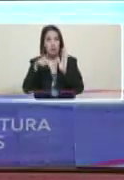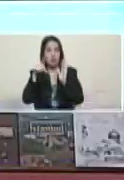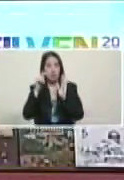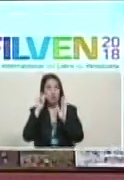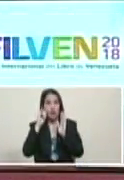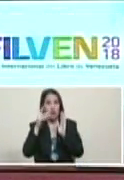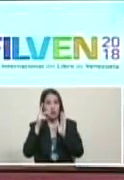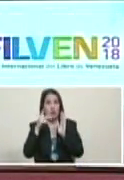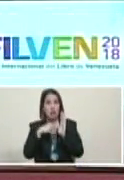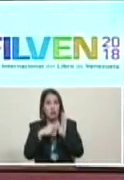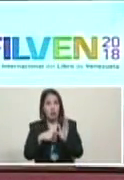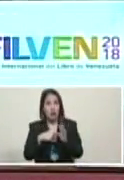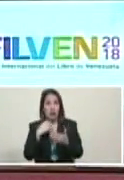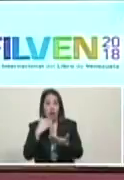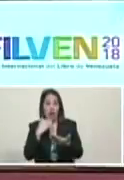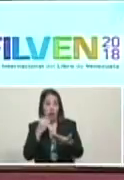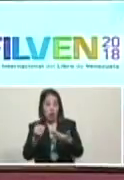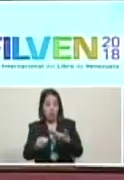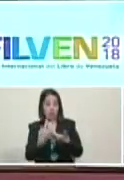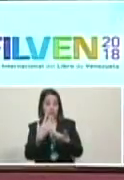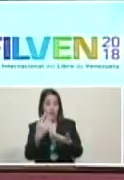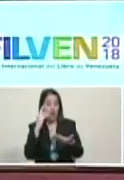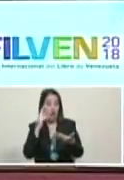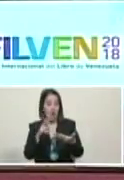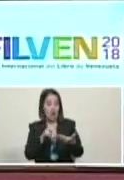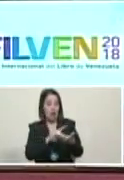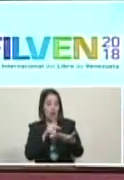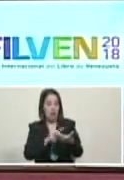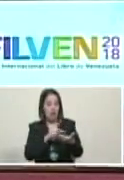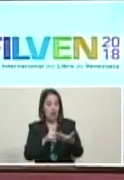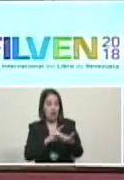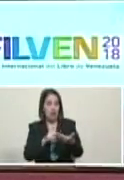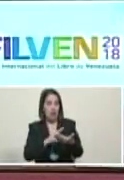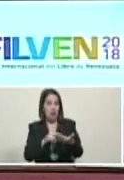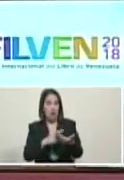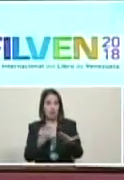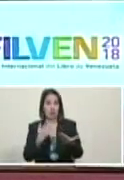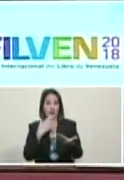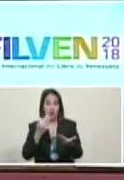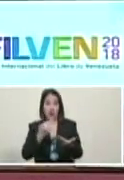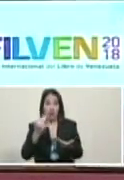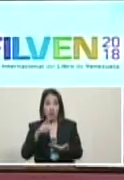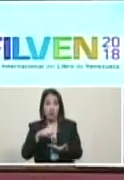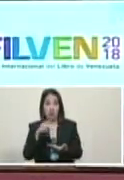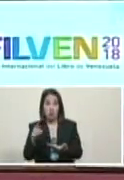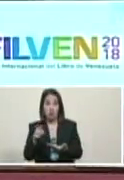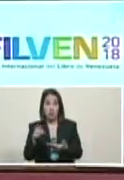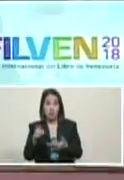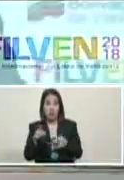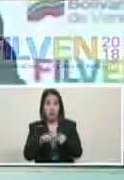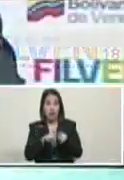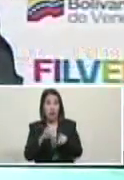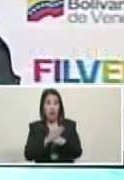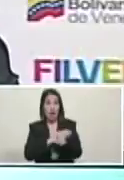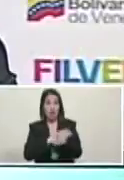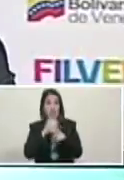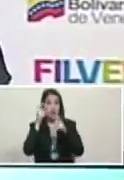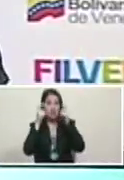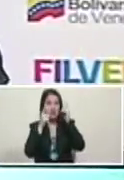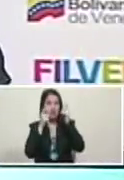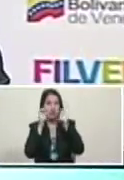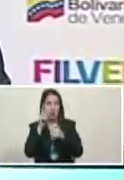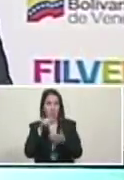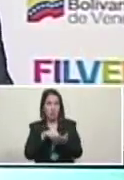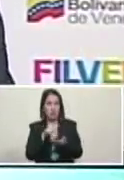le señala que le llegó algo, ¿verdad? Si es una realidad, cuando el comandante Chávez en el año